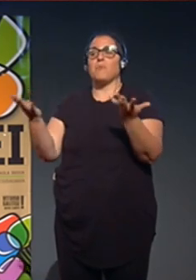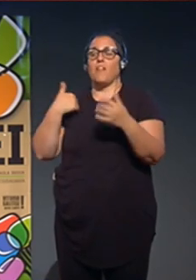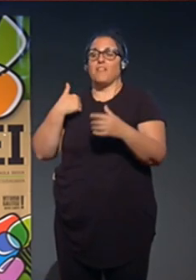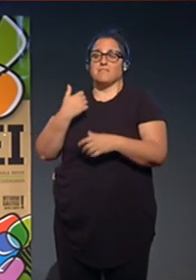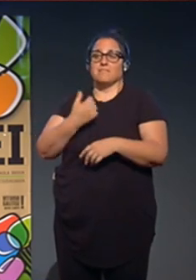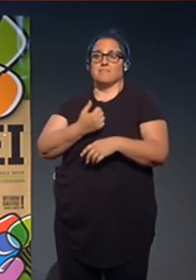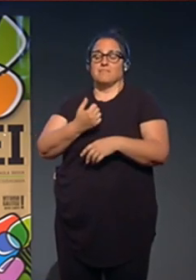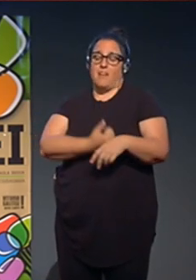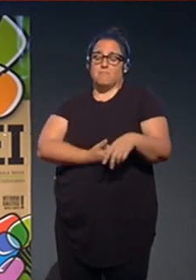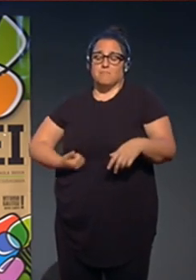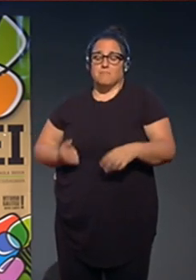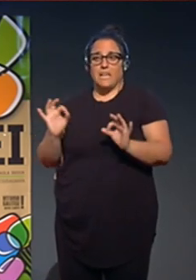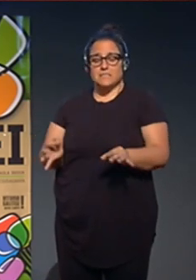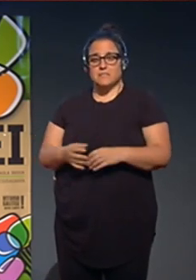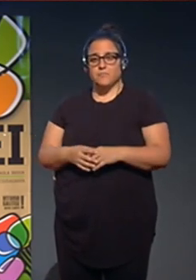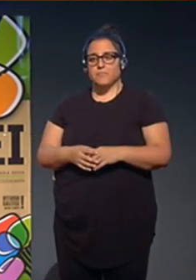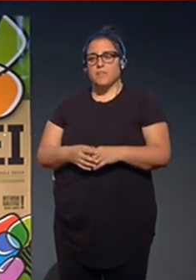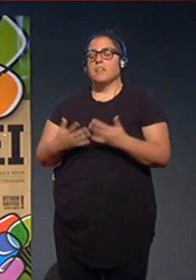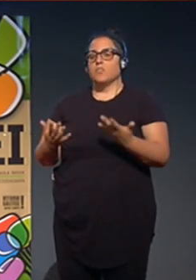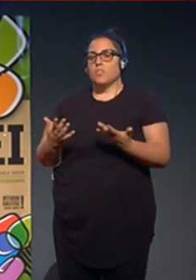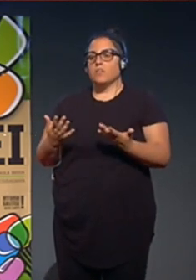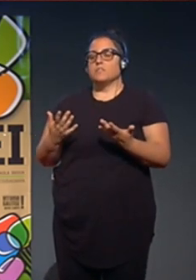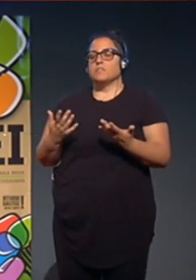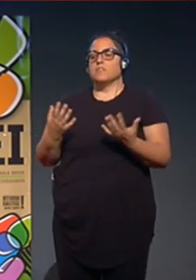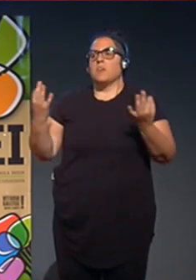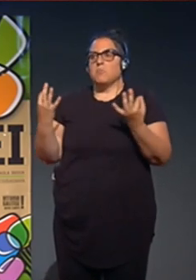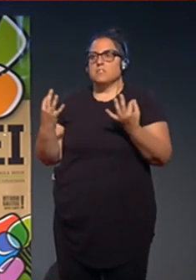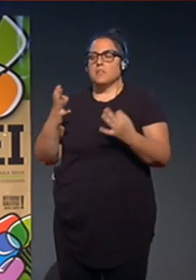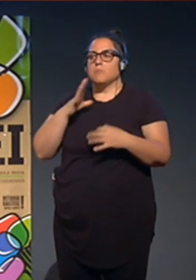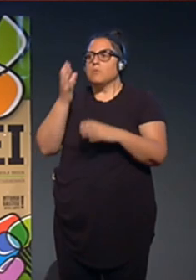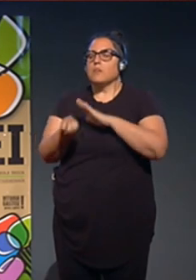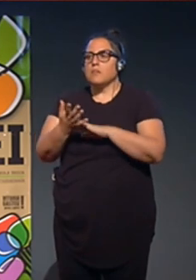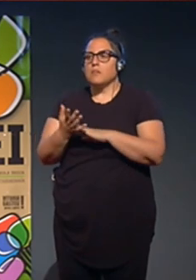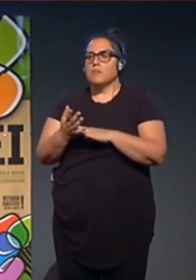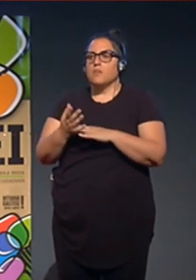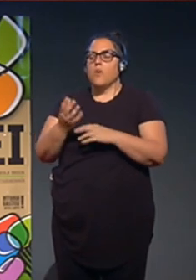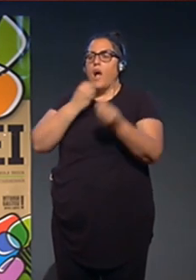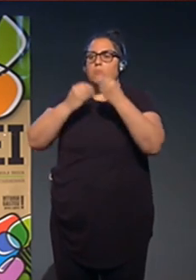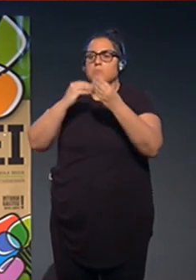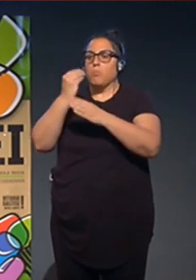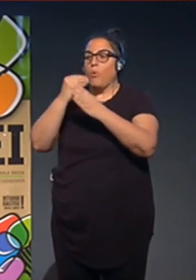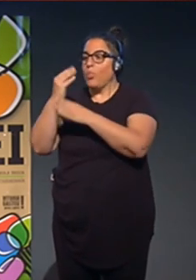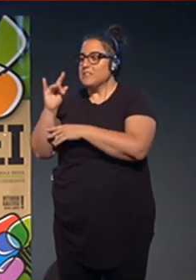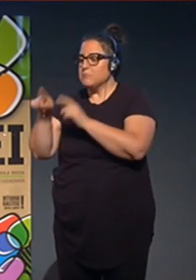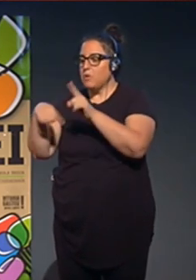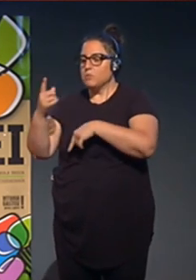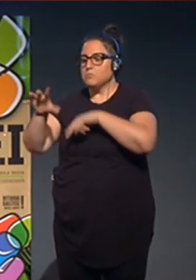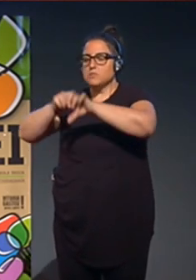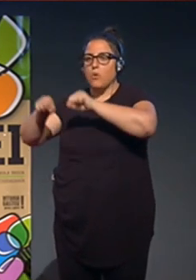pasando para que eso ocurra Y a dónde van los alimentos que se producen y no se